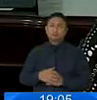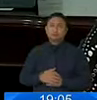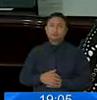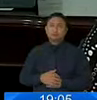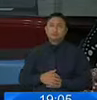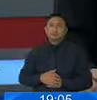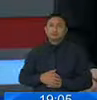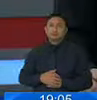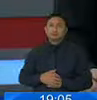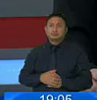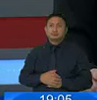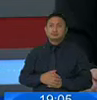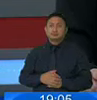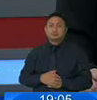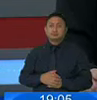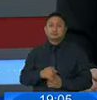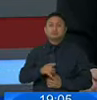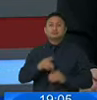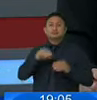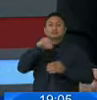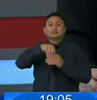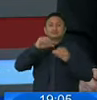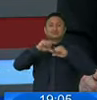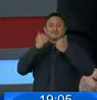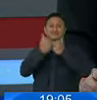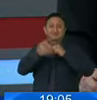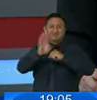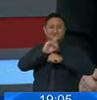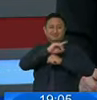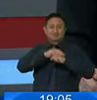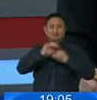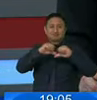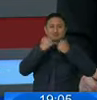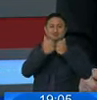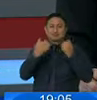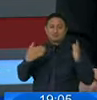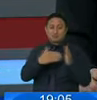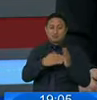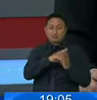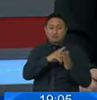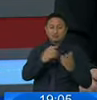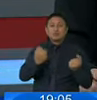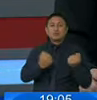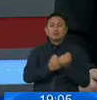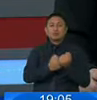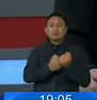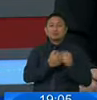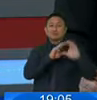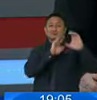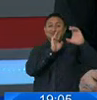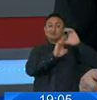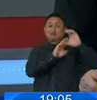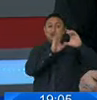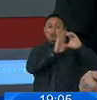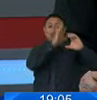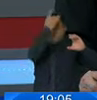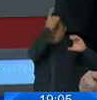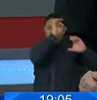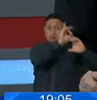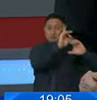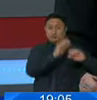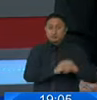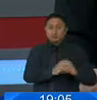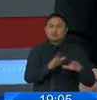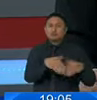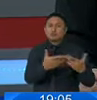Electoral. Y en la Asamblea Nacional, legisladores de la oposición apoyan la decisión del Consejo de Participación Ciudadana